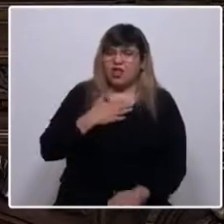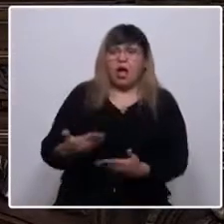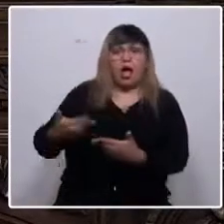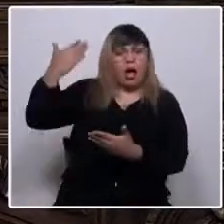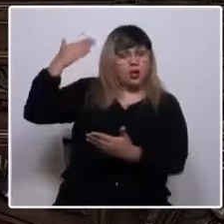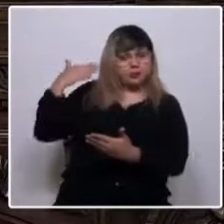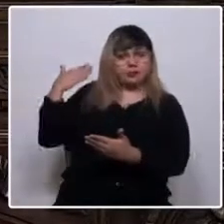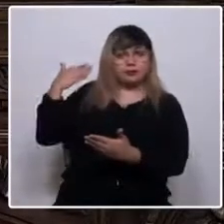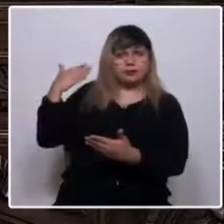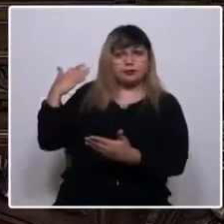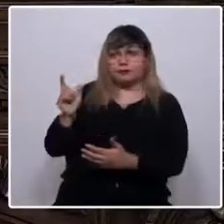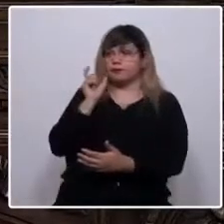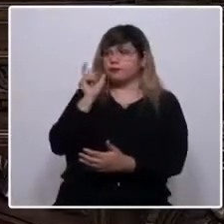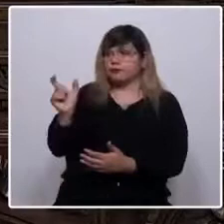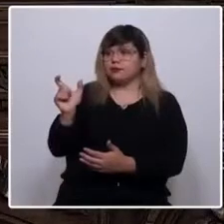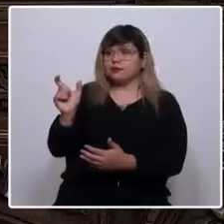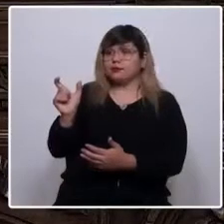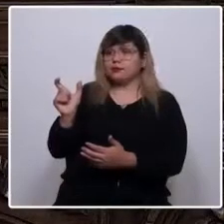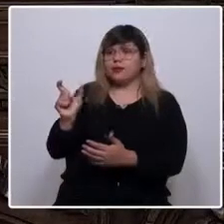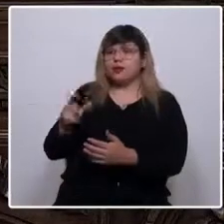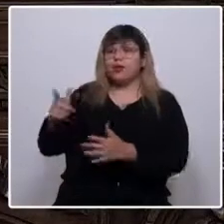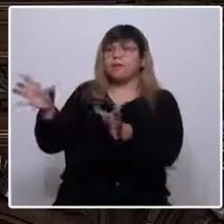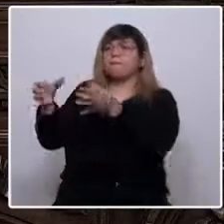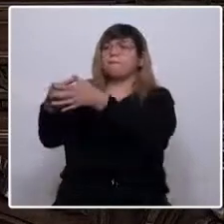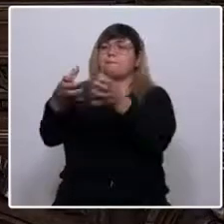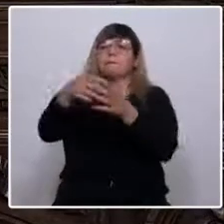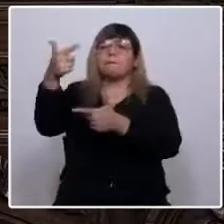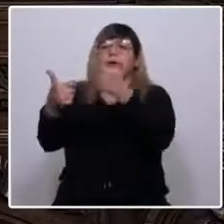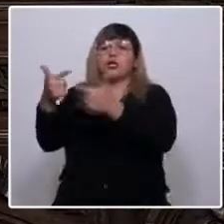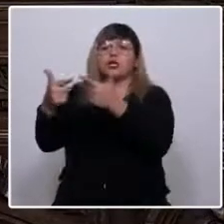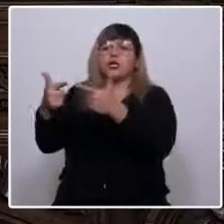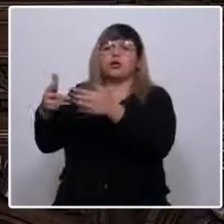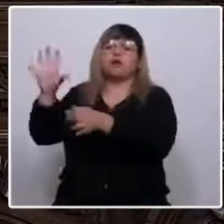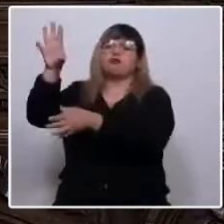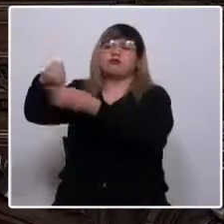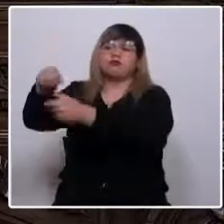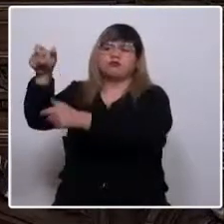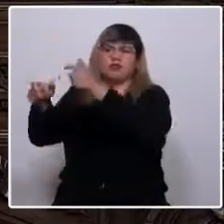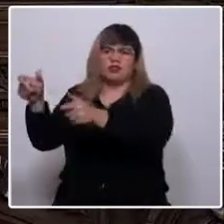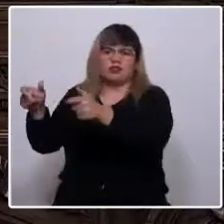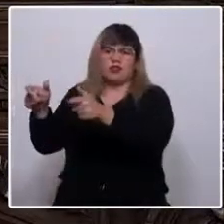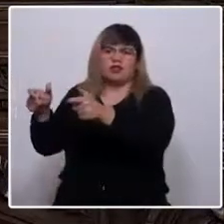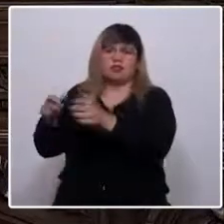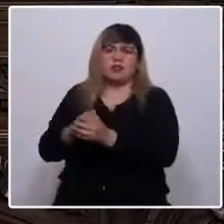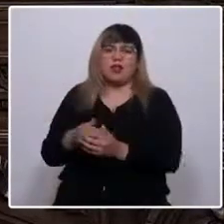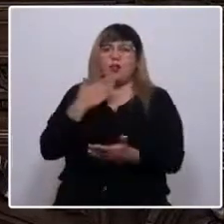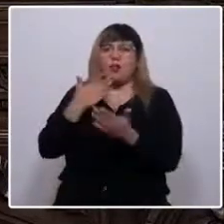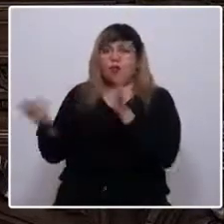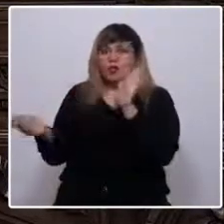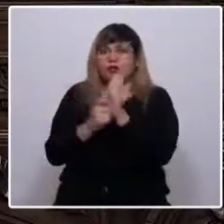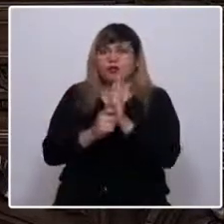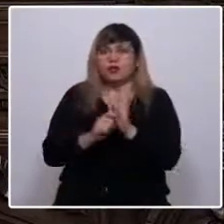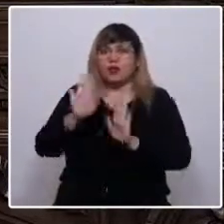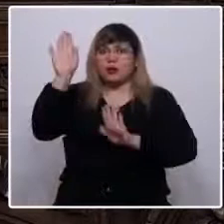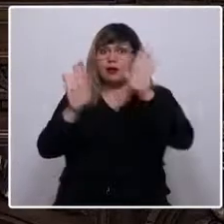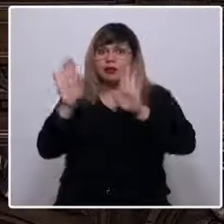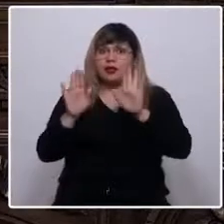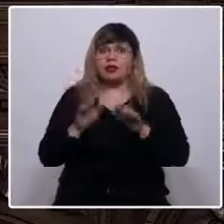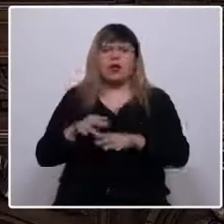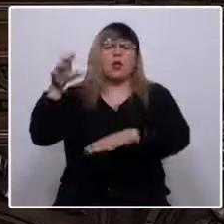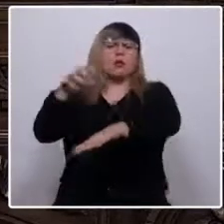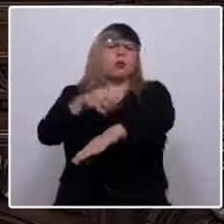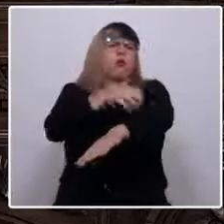era una palabra captada por los partidos políticos y sus militantes tienen fechas electorales se iban a pasear en cada uno de los